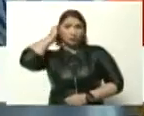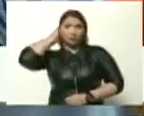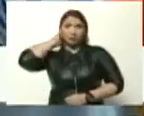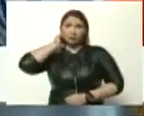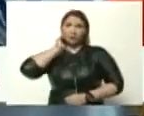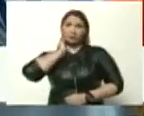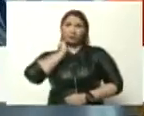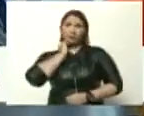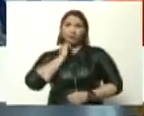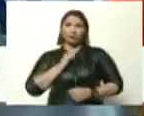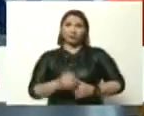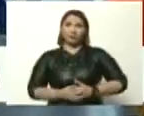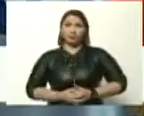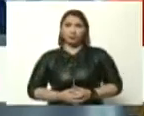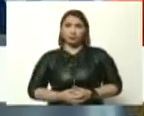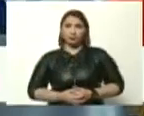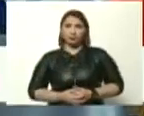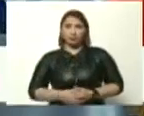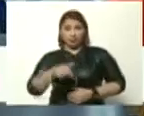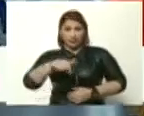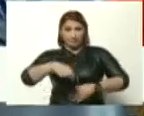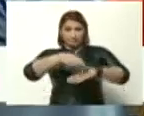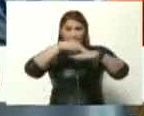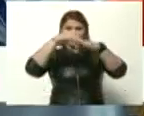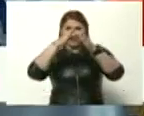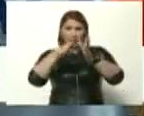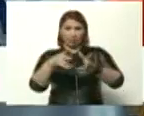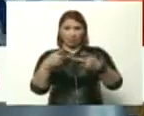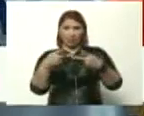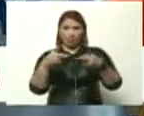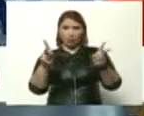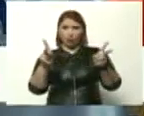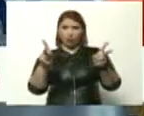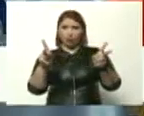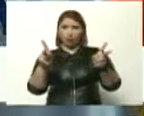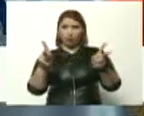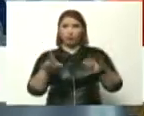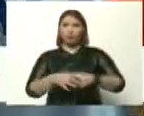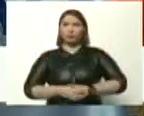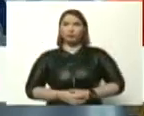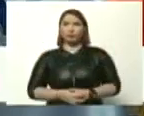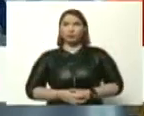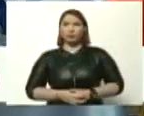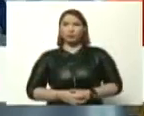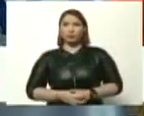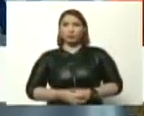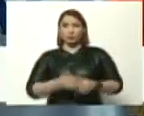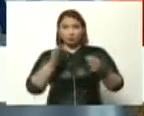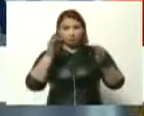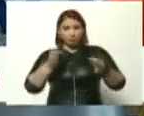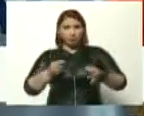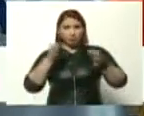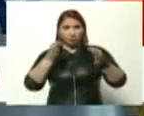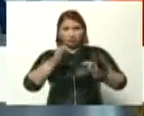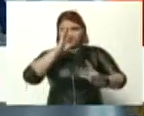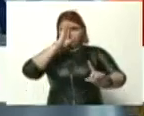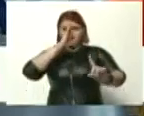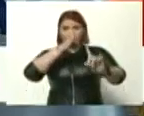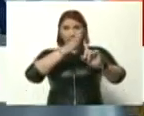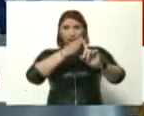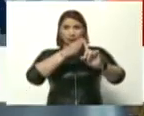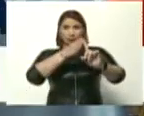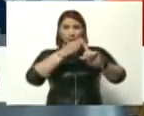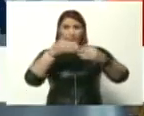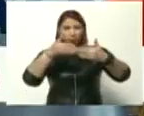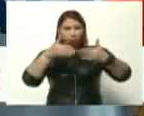mutaciones, este Ministerio Público se ha mantenido firme, se ha mantenido con sus